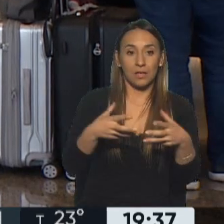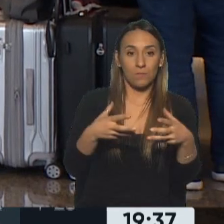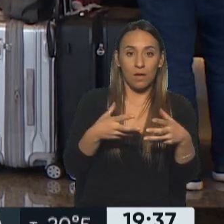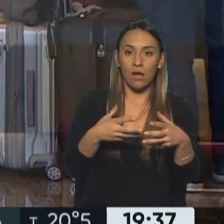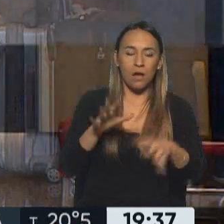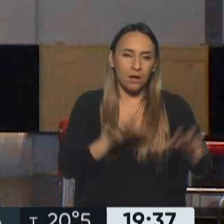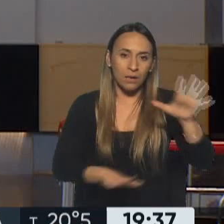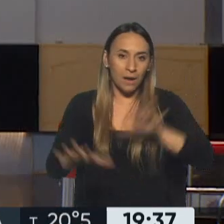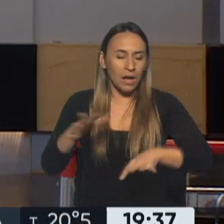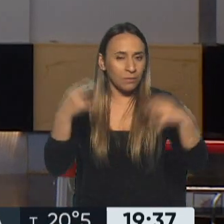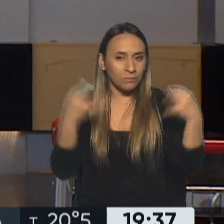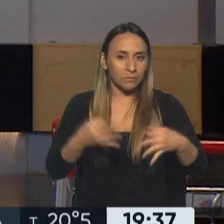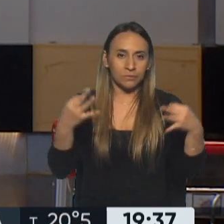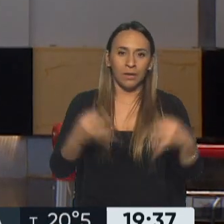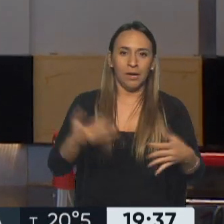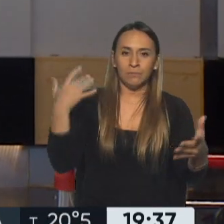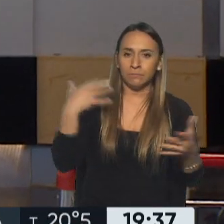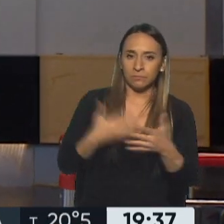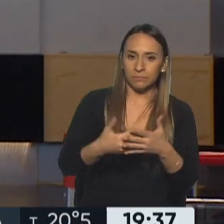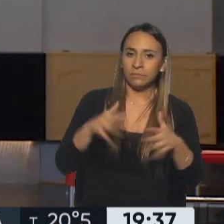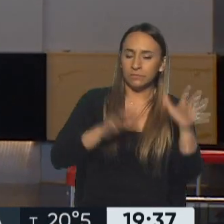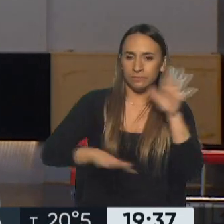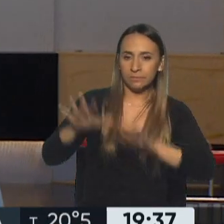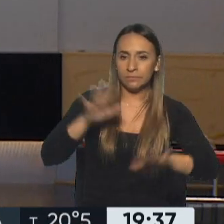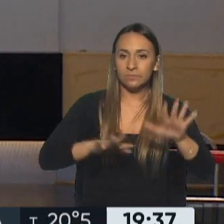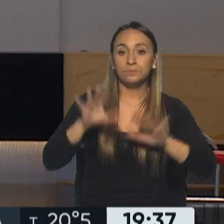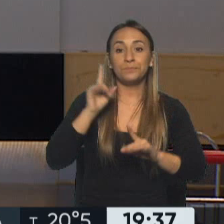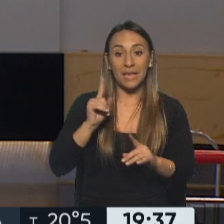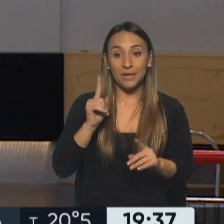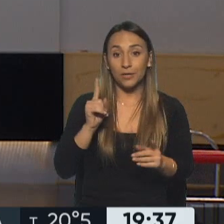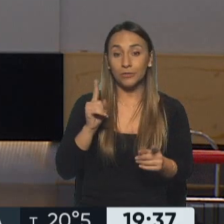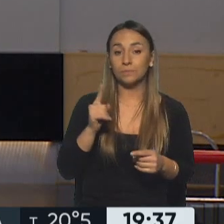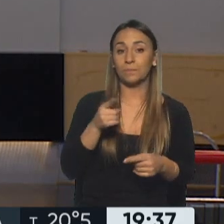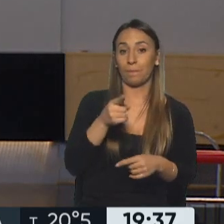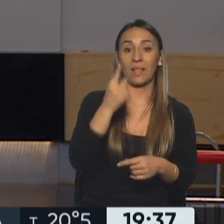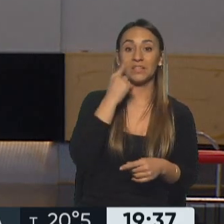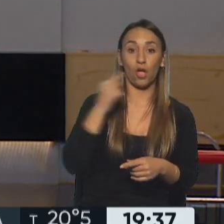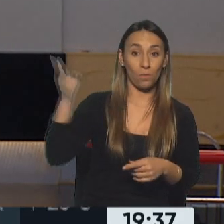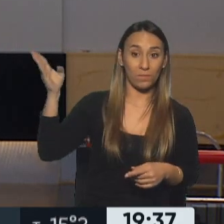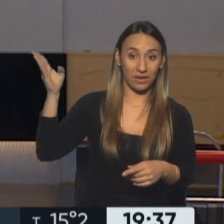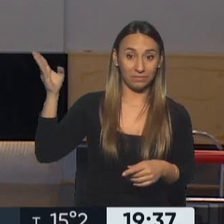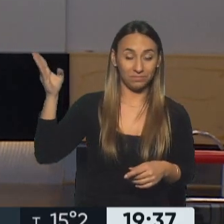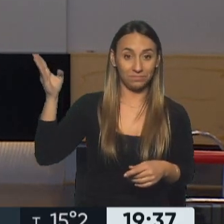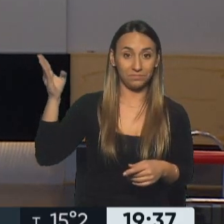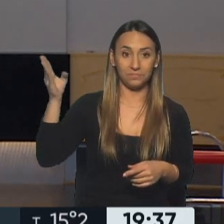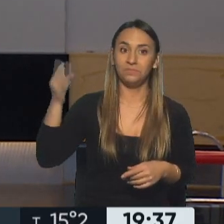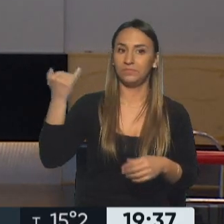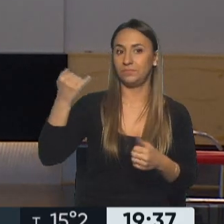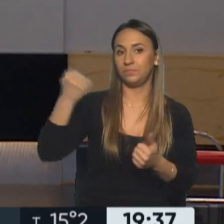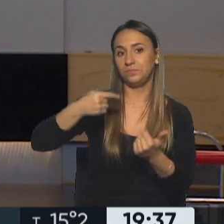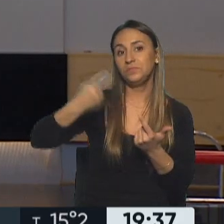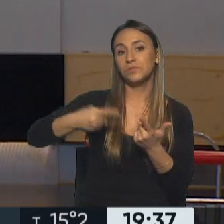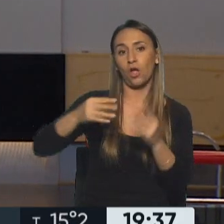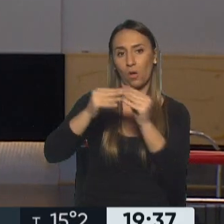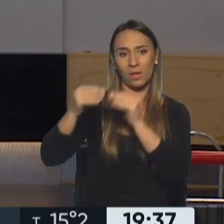bien armado desde hace tiempo. Pero aquí estaban este hombre, entre tantos, que